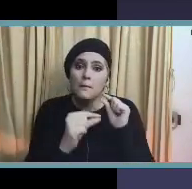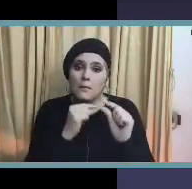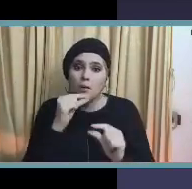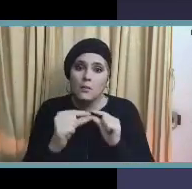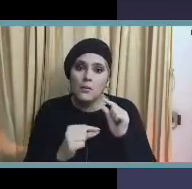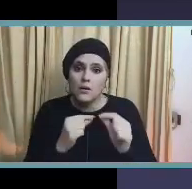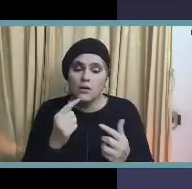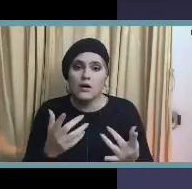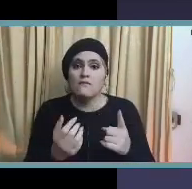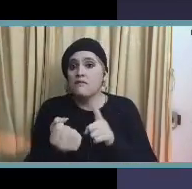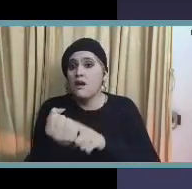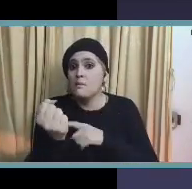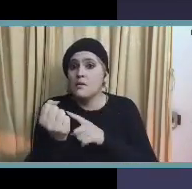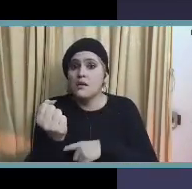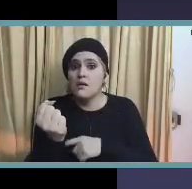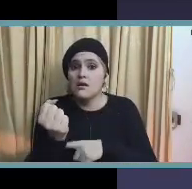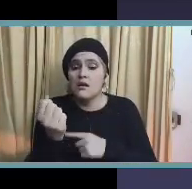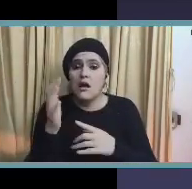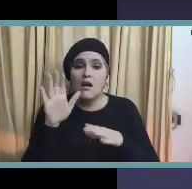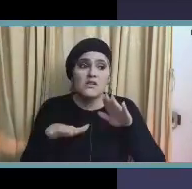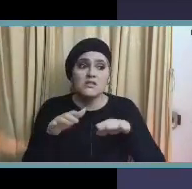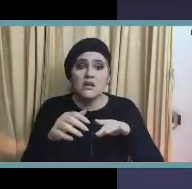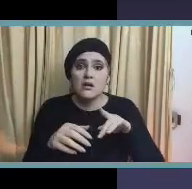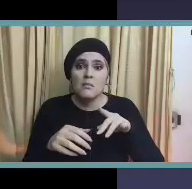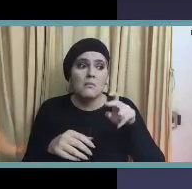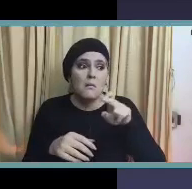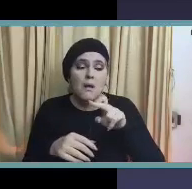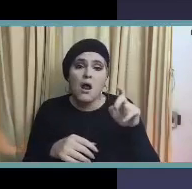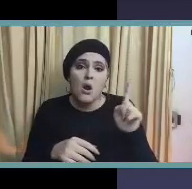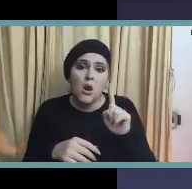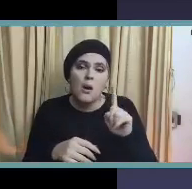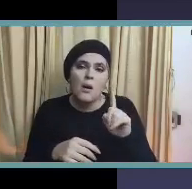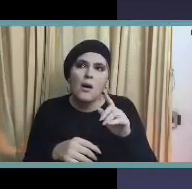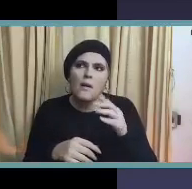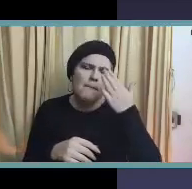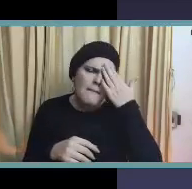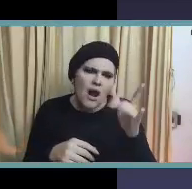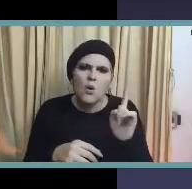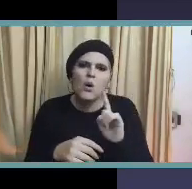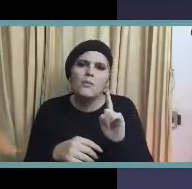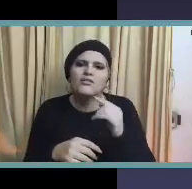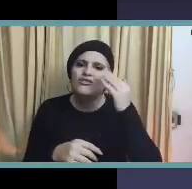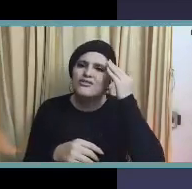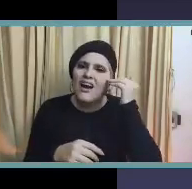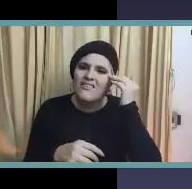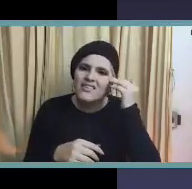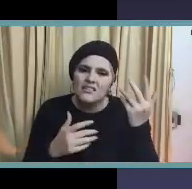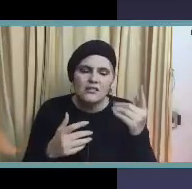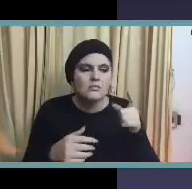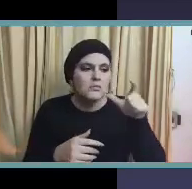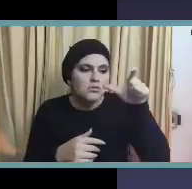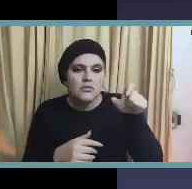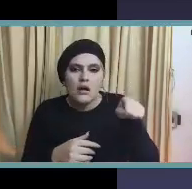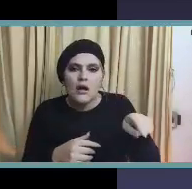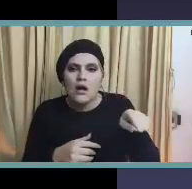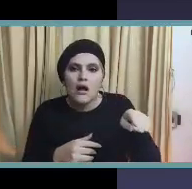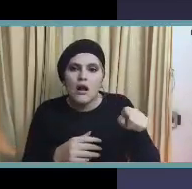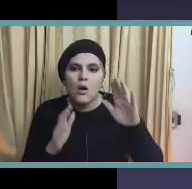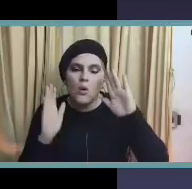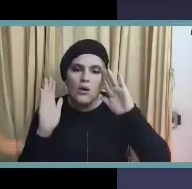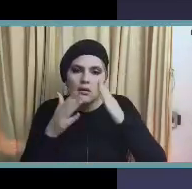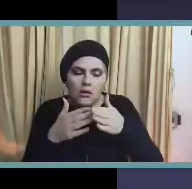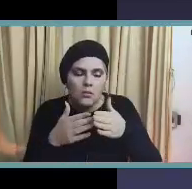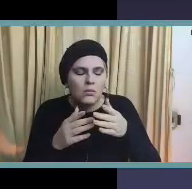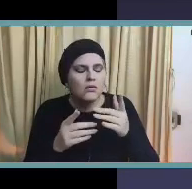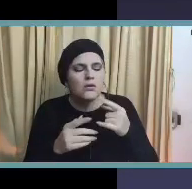que a veces no lo hacen los padres de malo, porque no saben en el fondo que su hijo tiene quizá una condición neurodiversa